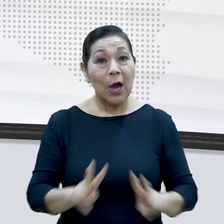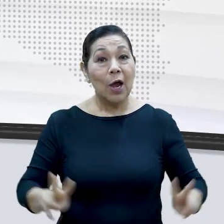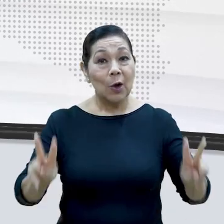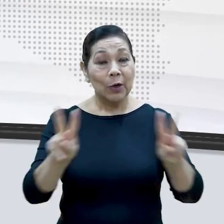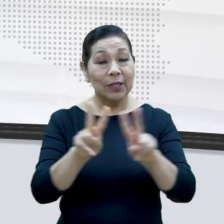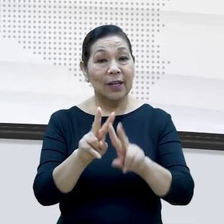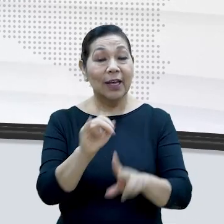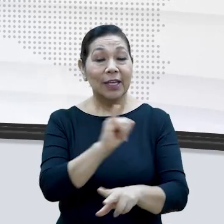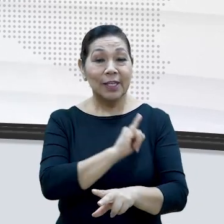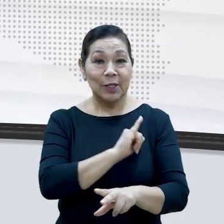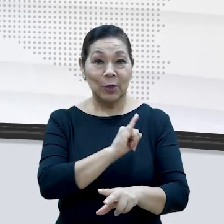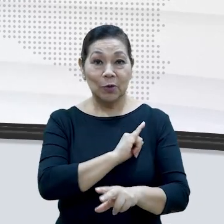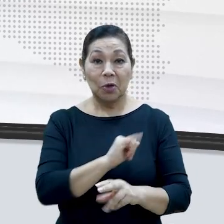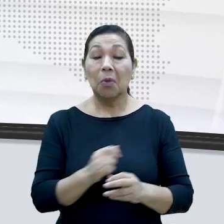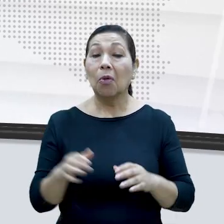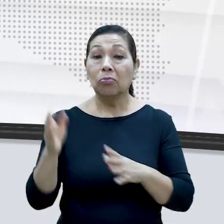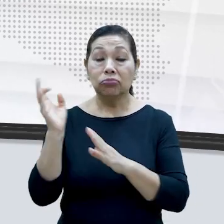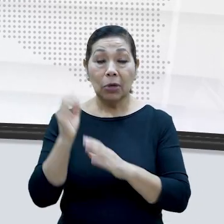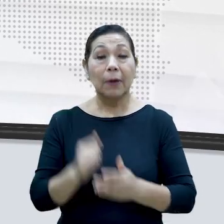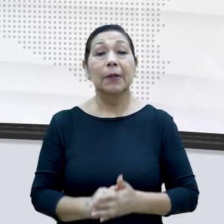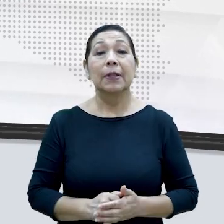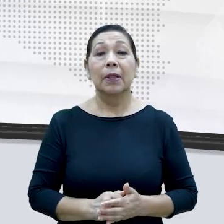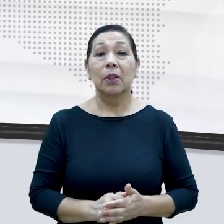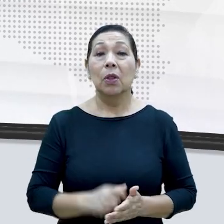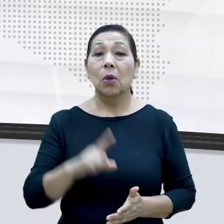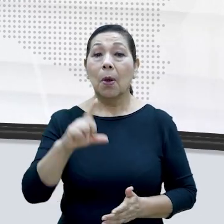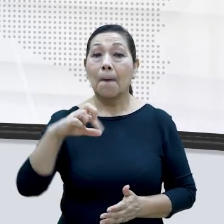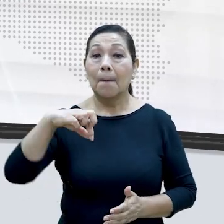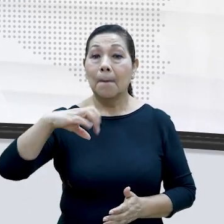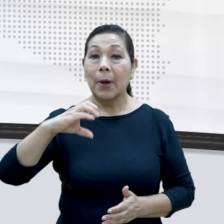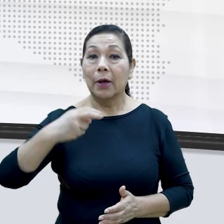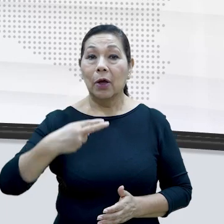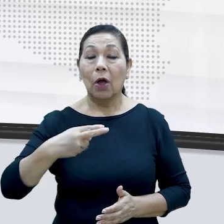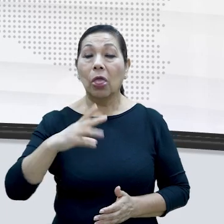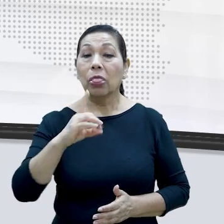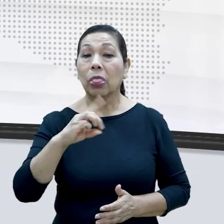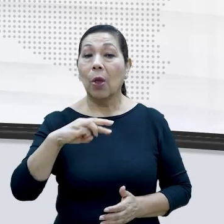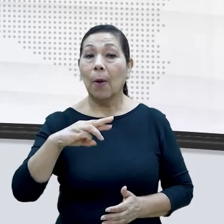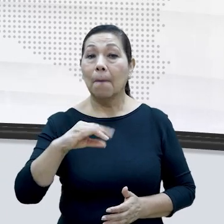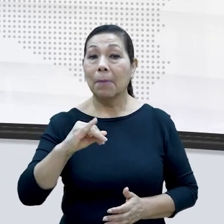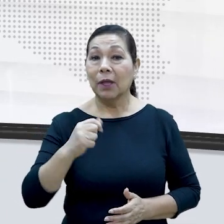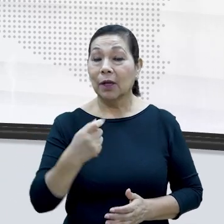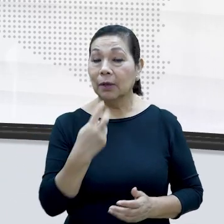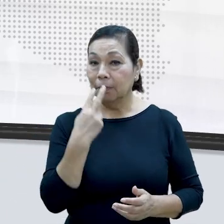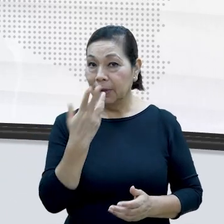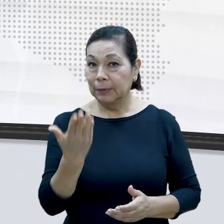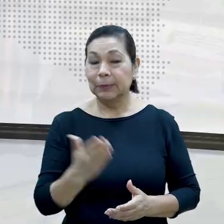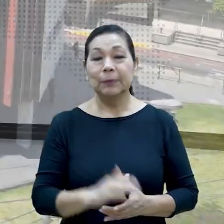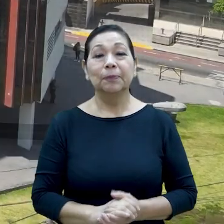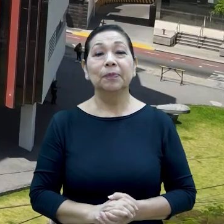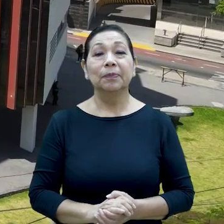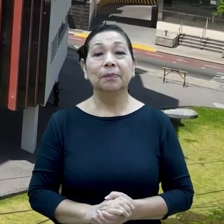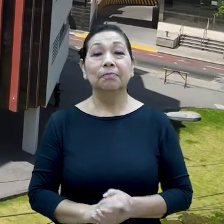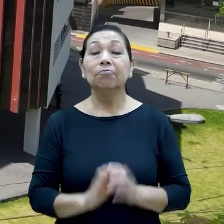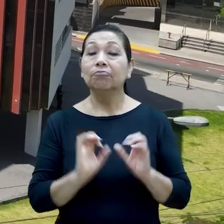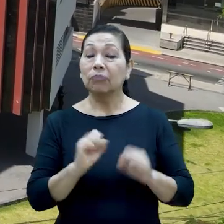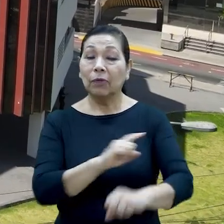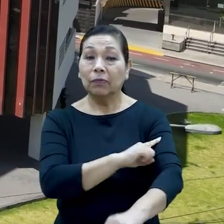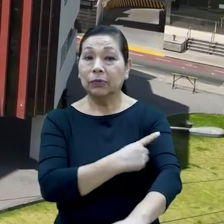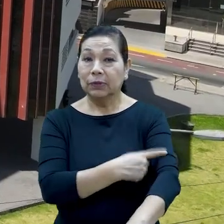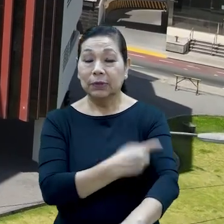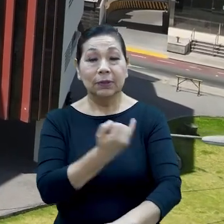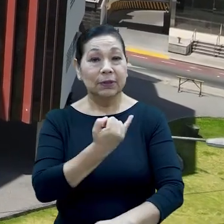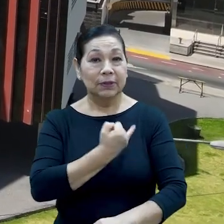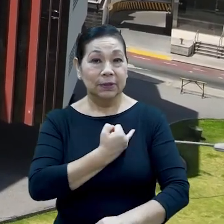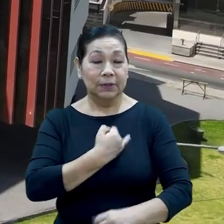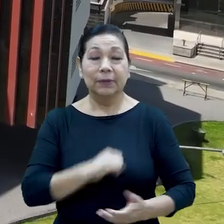Valores Institucionales. En el evento expusieron los magistrados Luz Pacheco y Helder Domínguez. Vamos con la nota. Con el fin de